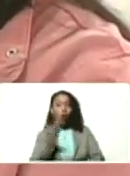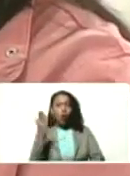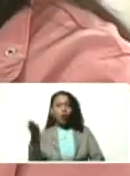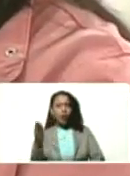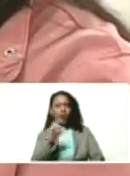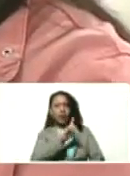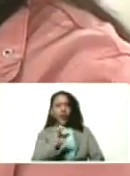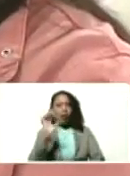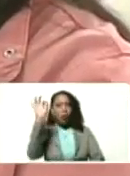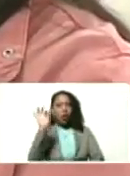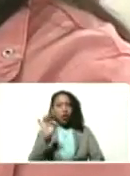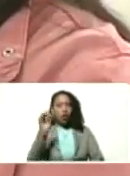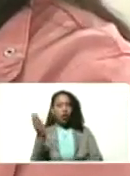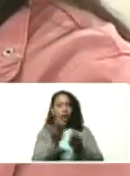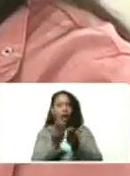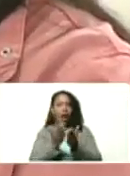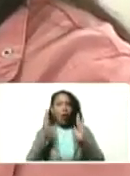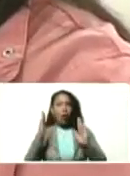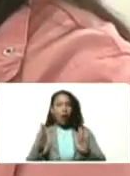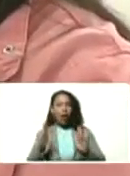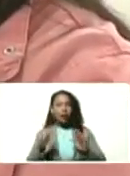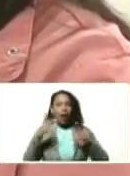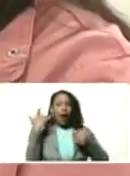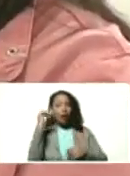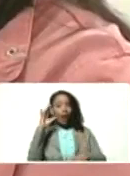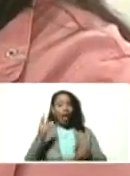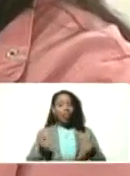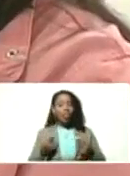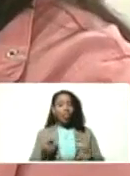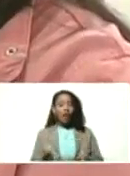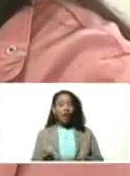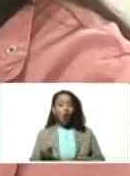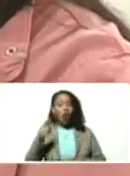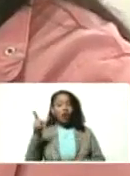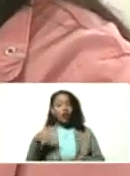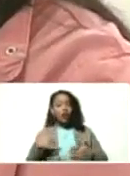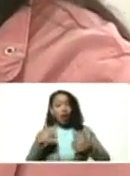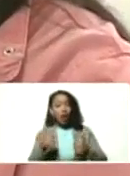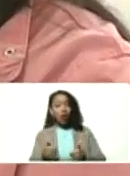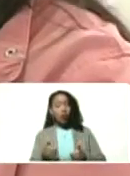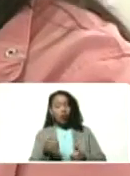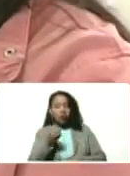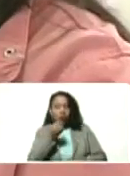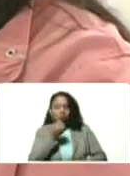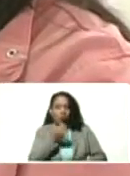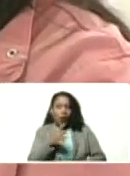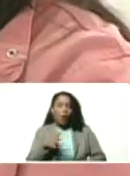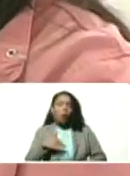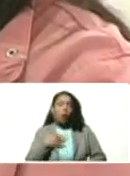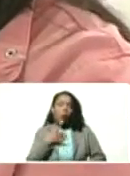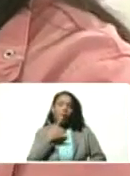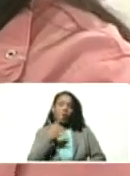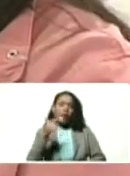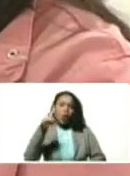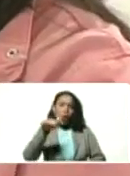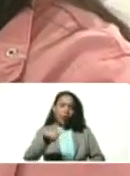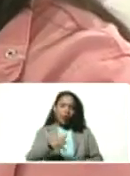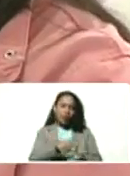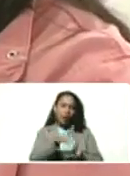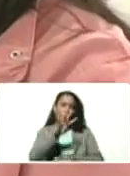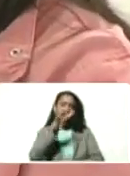el 100% de las escuelas estén activadas. Y en salud, bueno, podemos decir que llevamos ahorita como